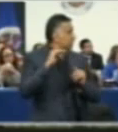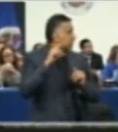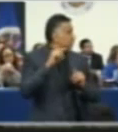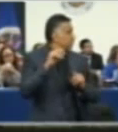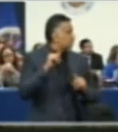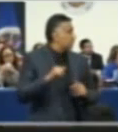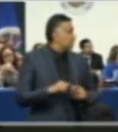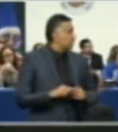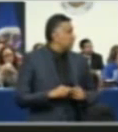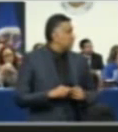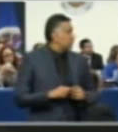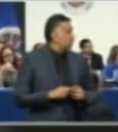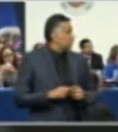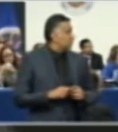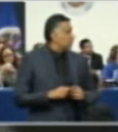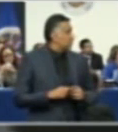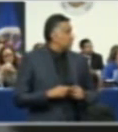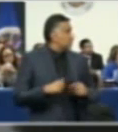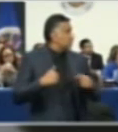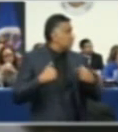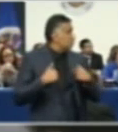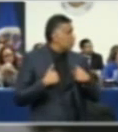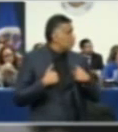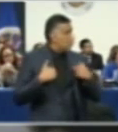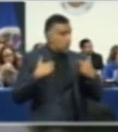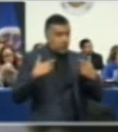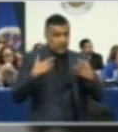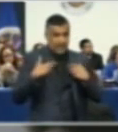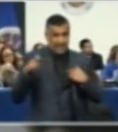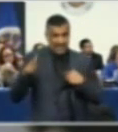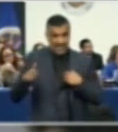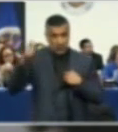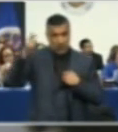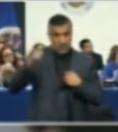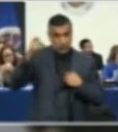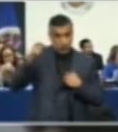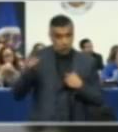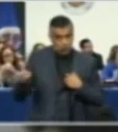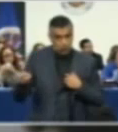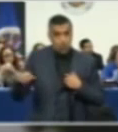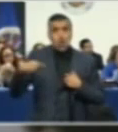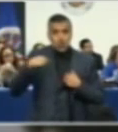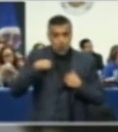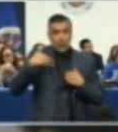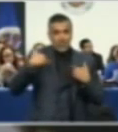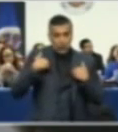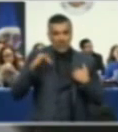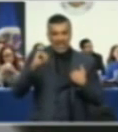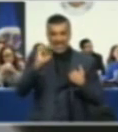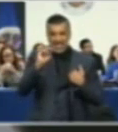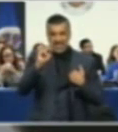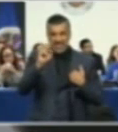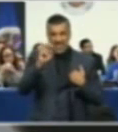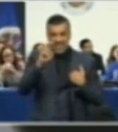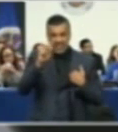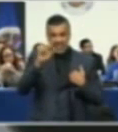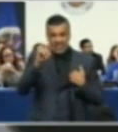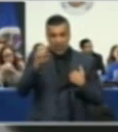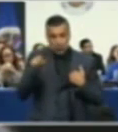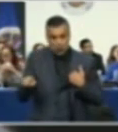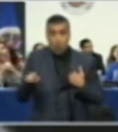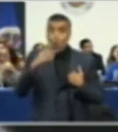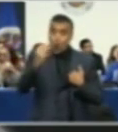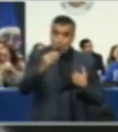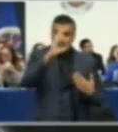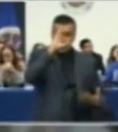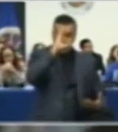acreditada. Si yo quisiera que él tenga una pensión de orfandad, tengo que interdictarlo. O si mi